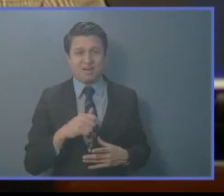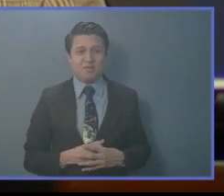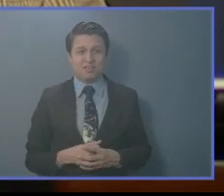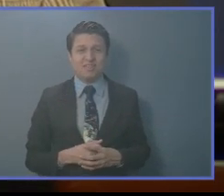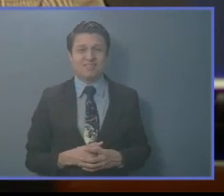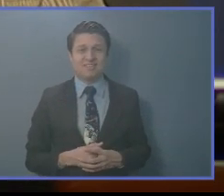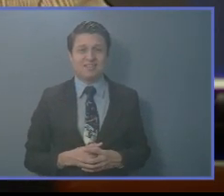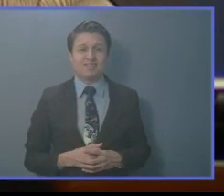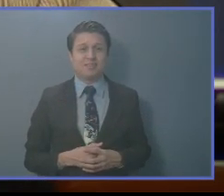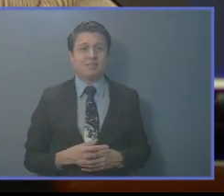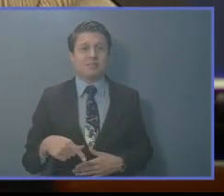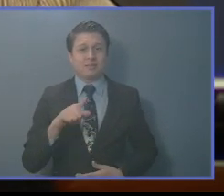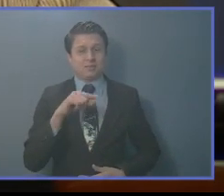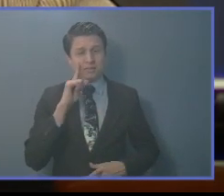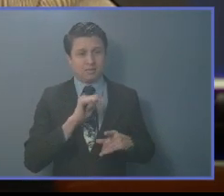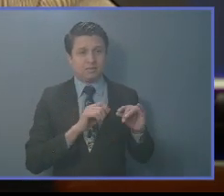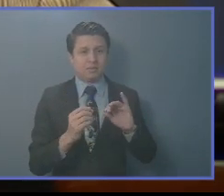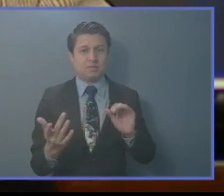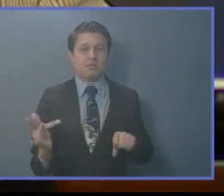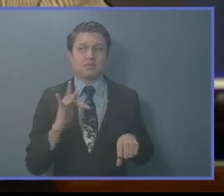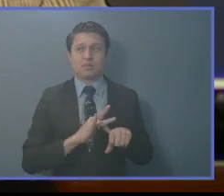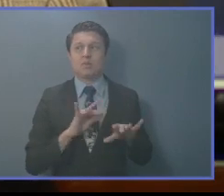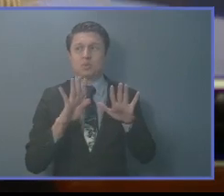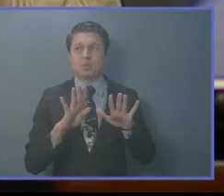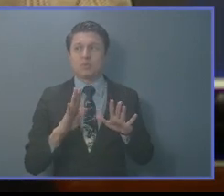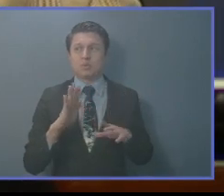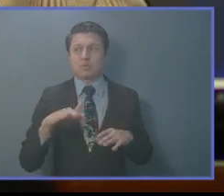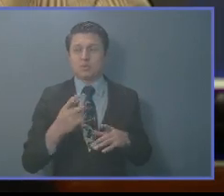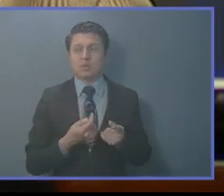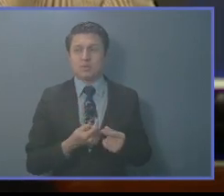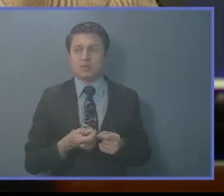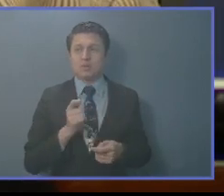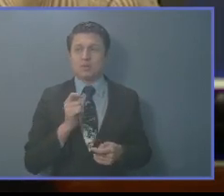para deporte con contacto. 9. Casinos y loterías.